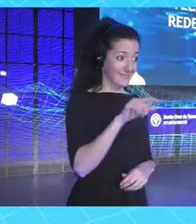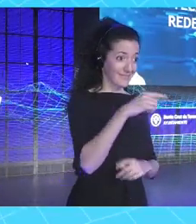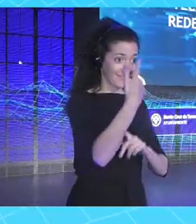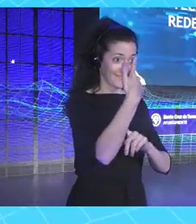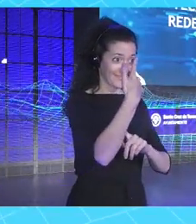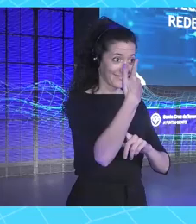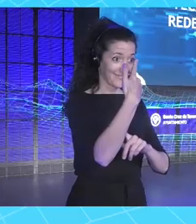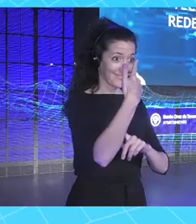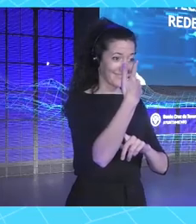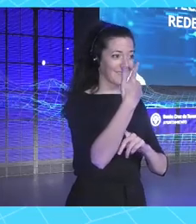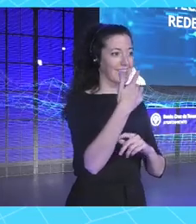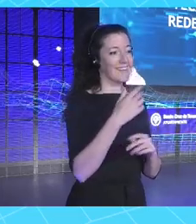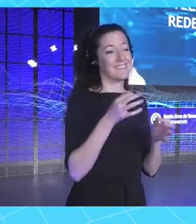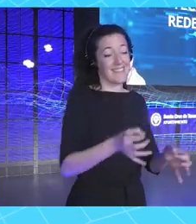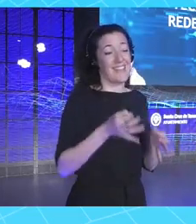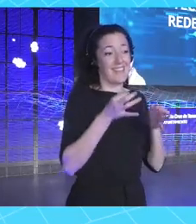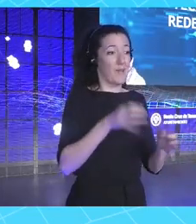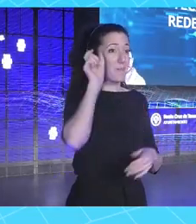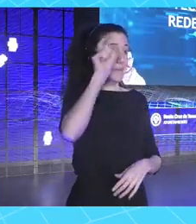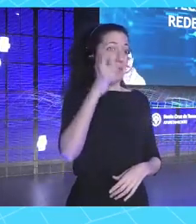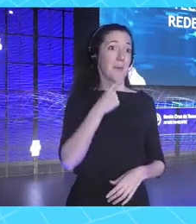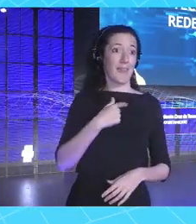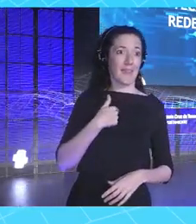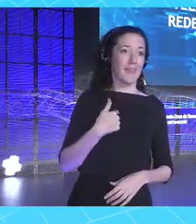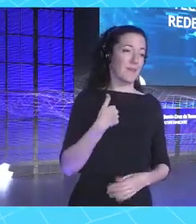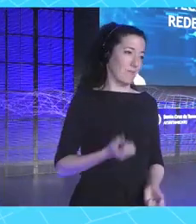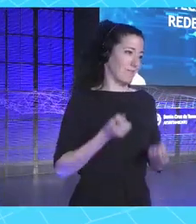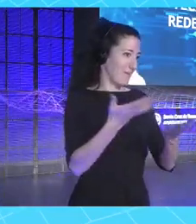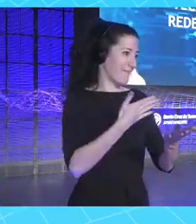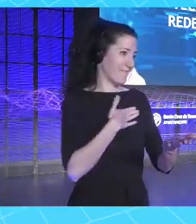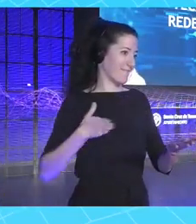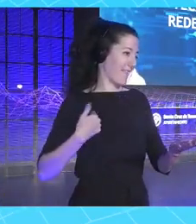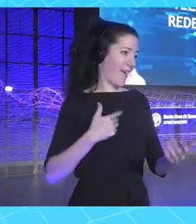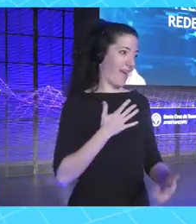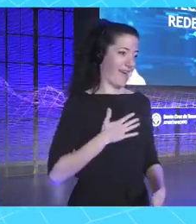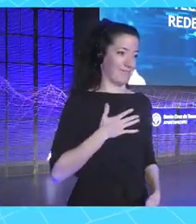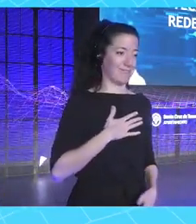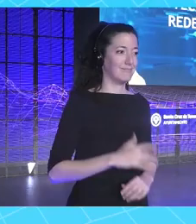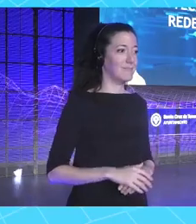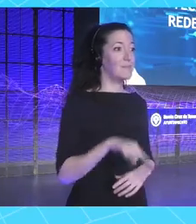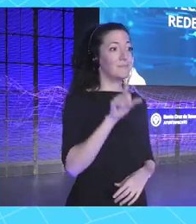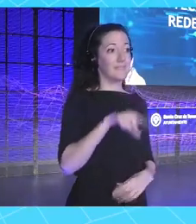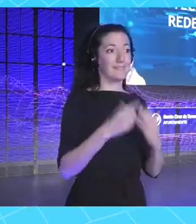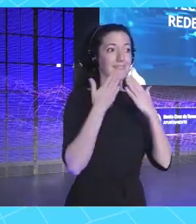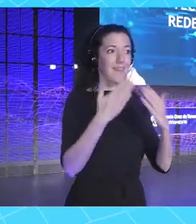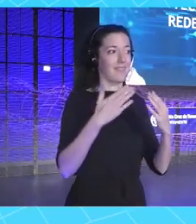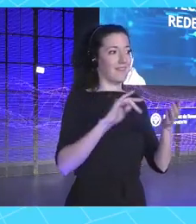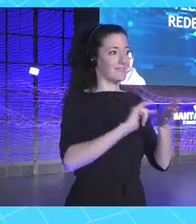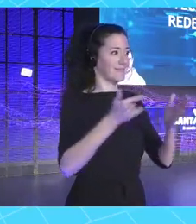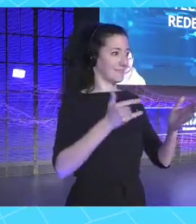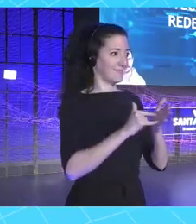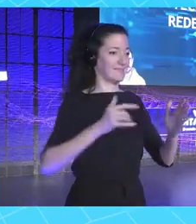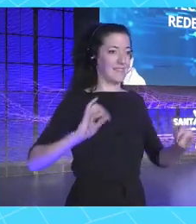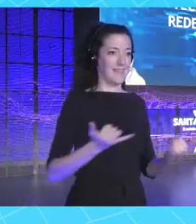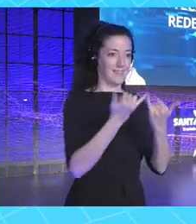eso eso me lo dicen siempre los profesores y quería decirlo me queda a gusto bueno también Quiero agradecer a tecnológica tenerife